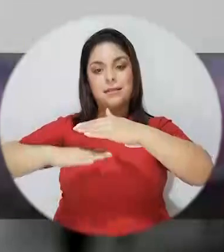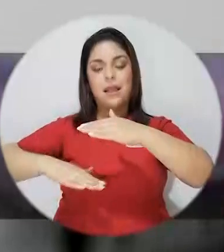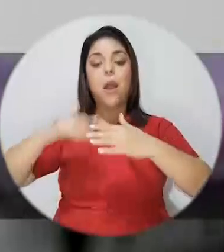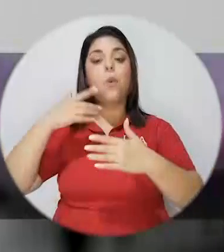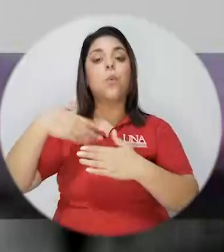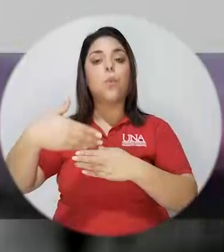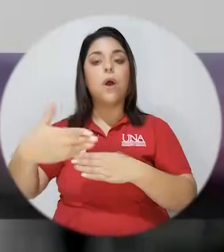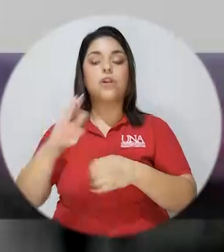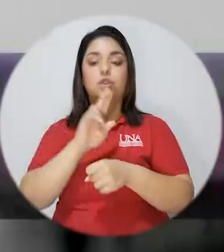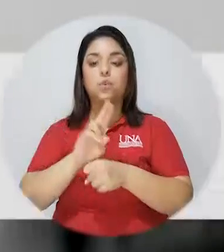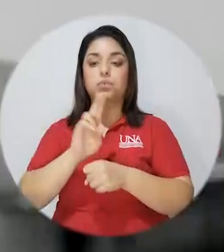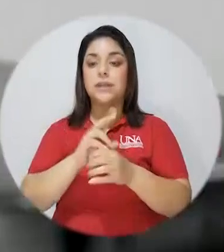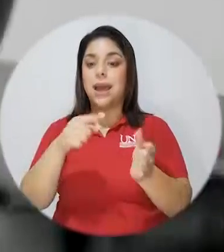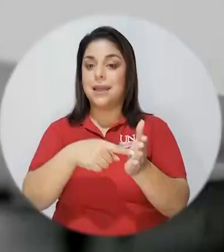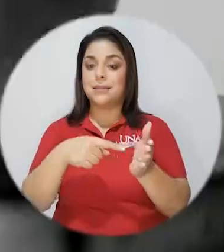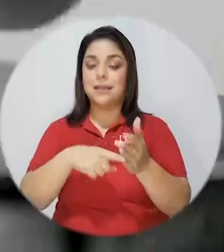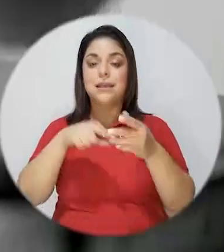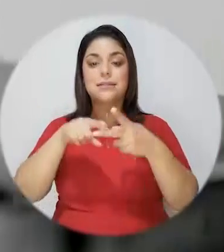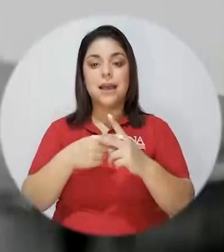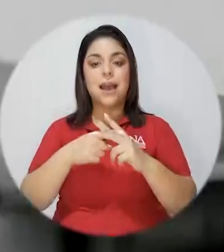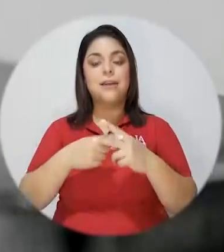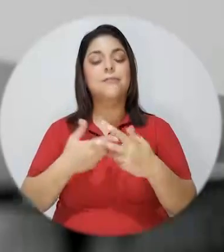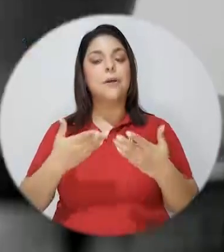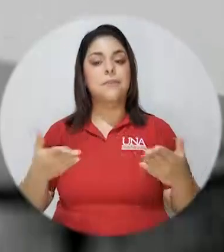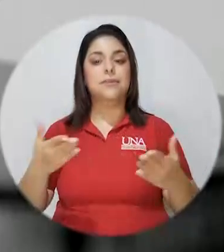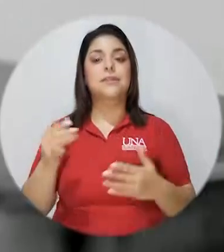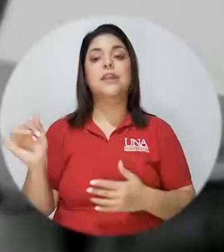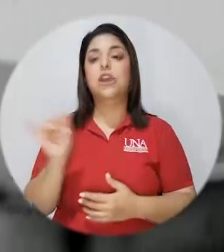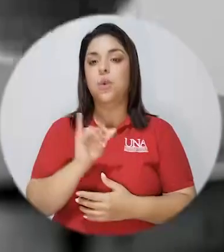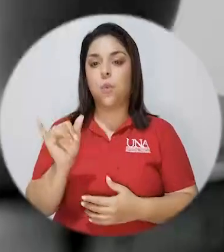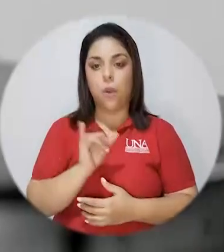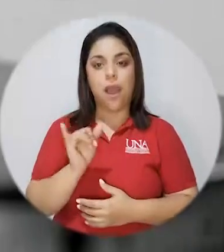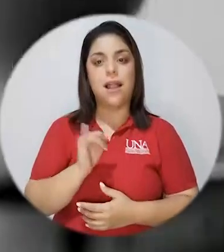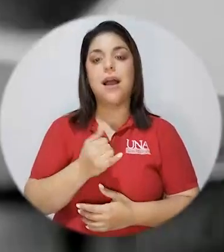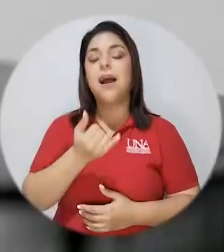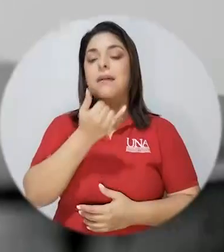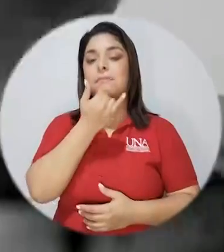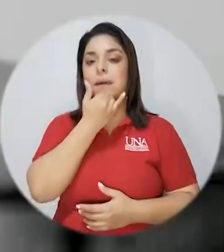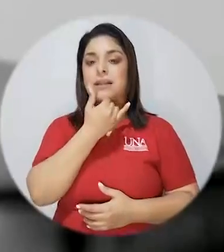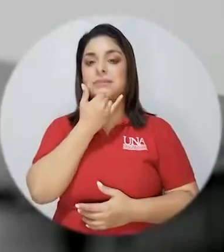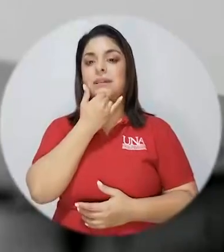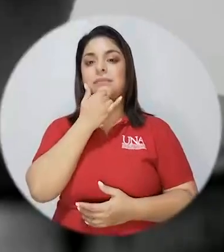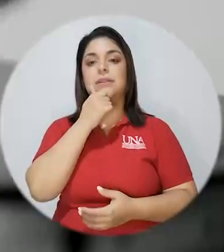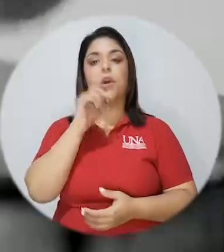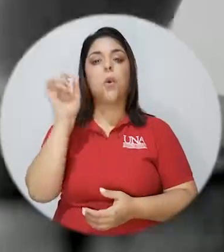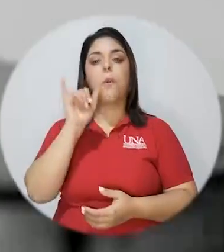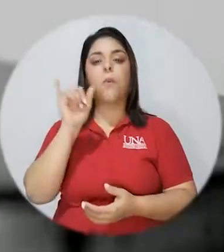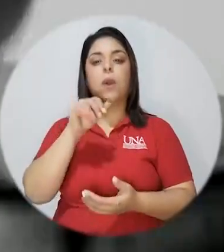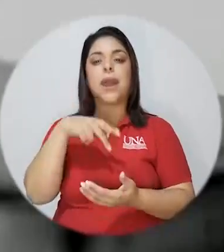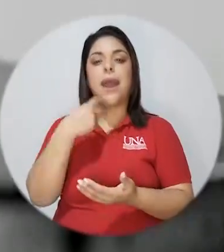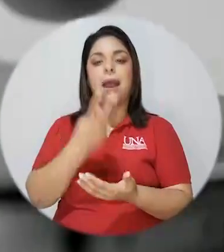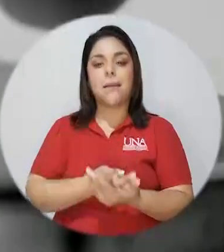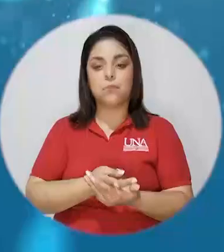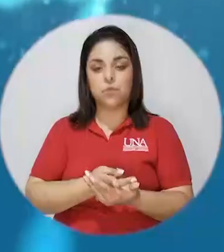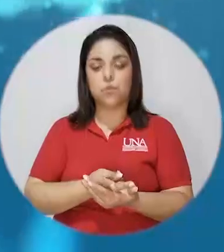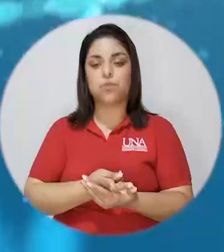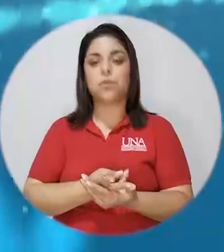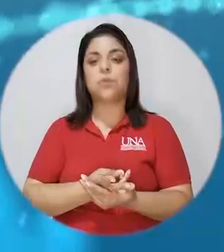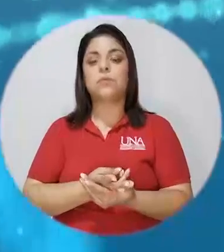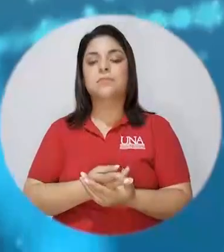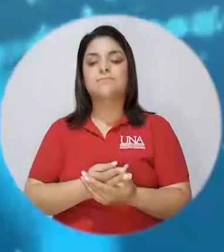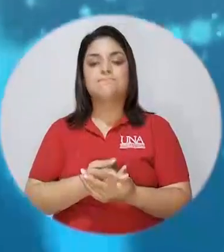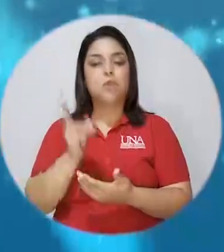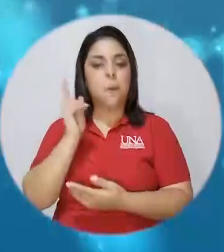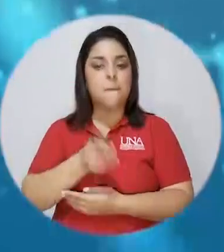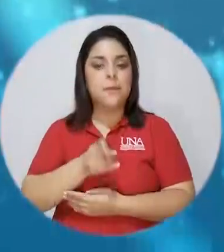la hora de utilizar estas herramientas. Entonces, nuevamente, caemos en lo mismo. Hay un portafolio de herramientas